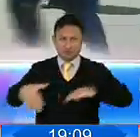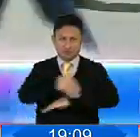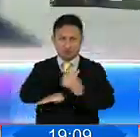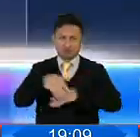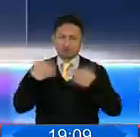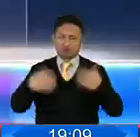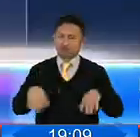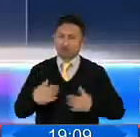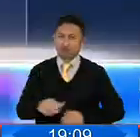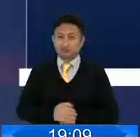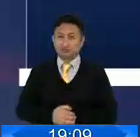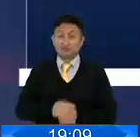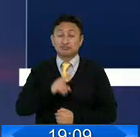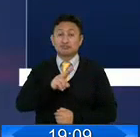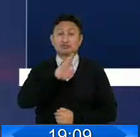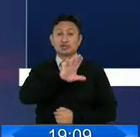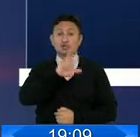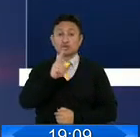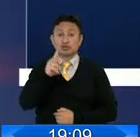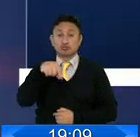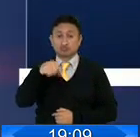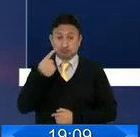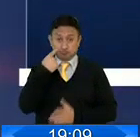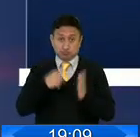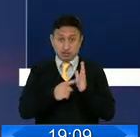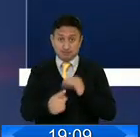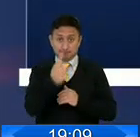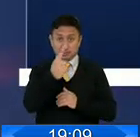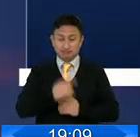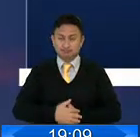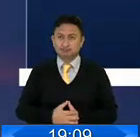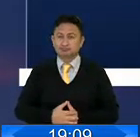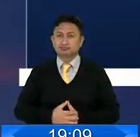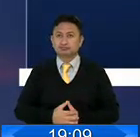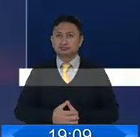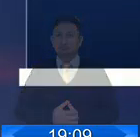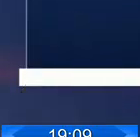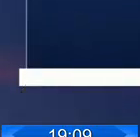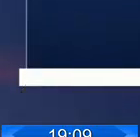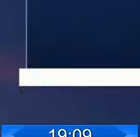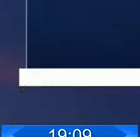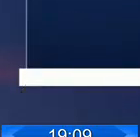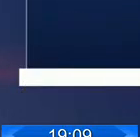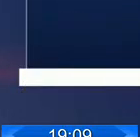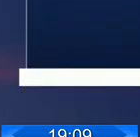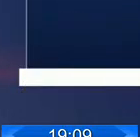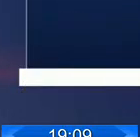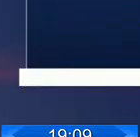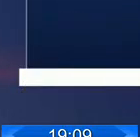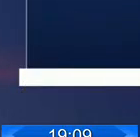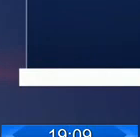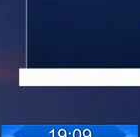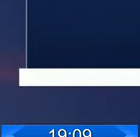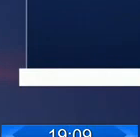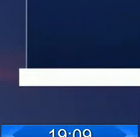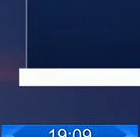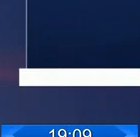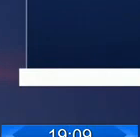calles. 252 aglomeraciones, 7 fiestas clandestinas, 605